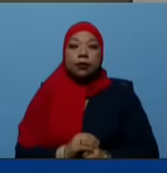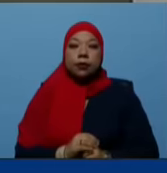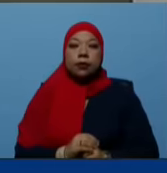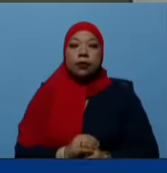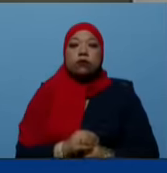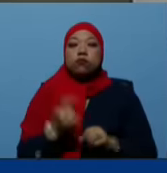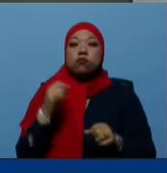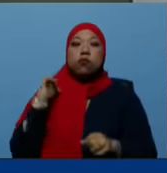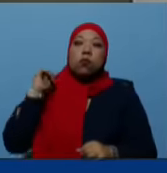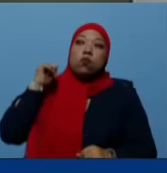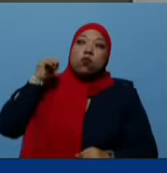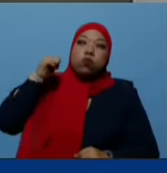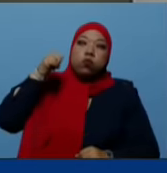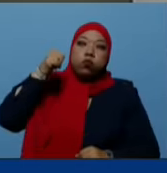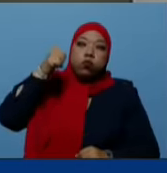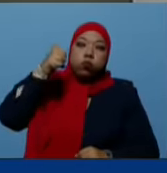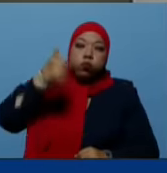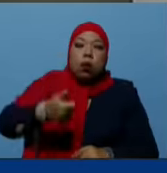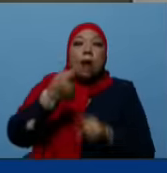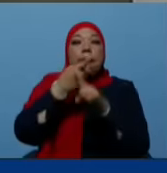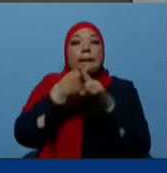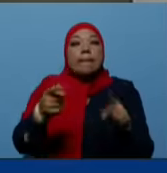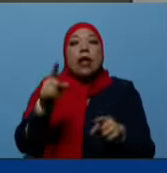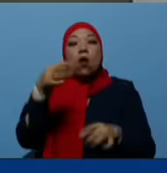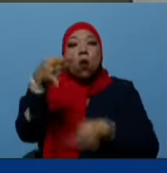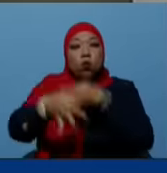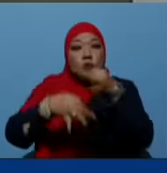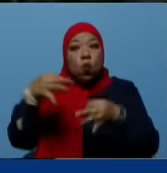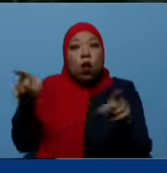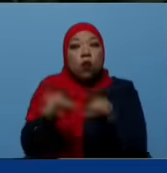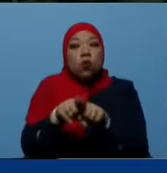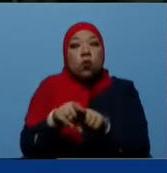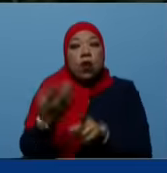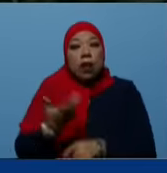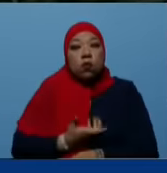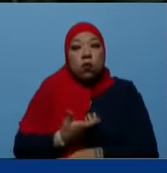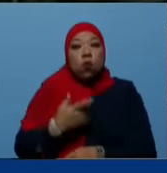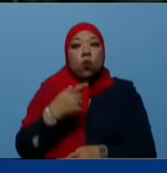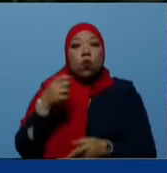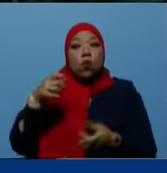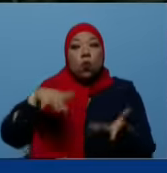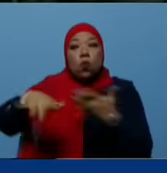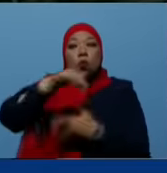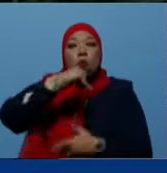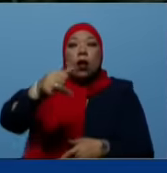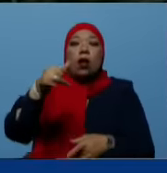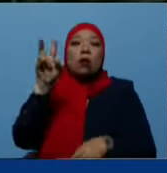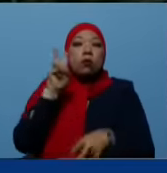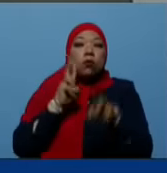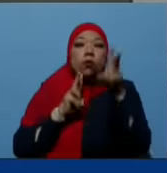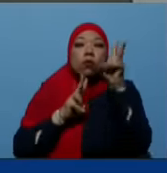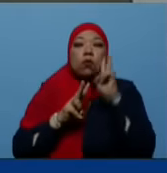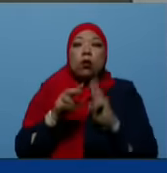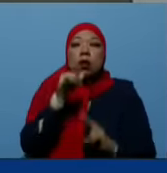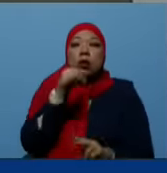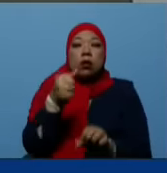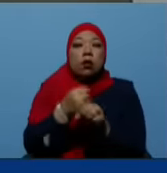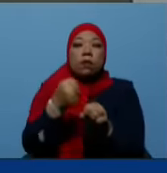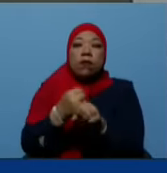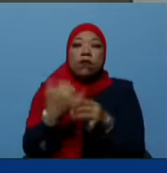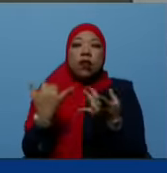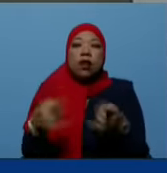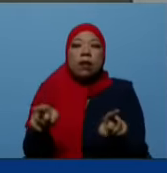Se tardó un tiempo para diagnosticar el alcance del virus, para limpiar los cerebros